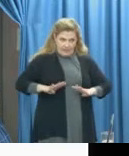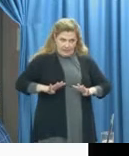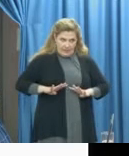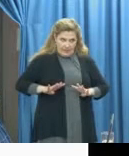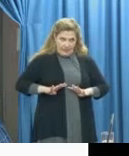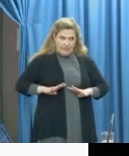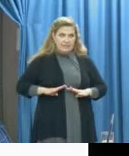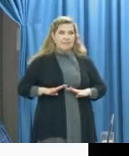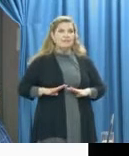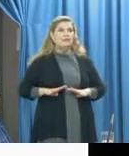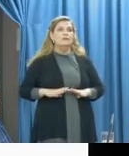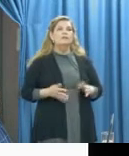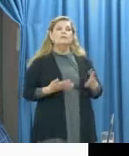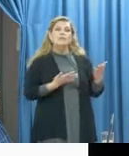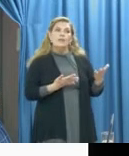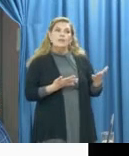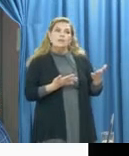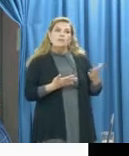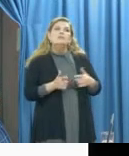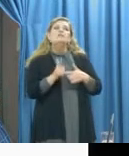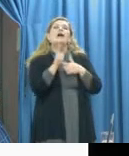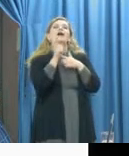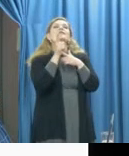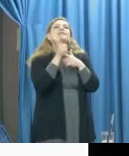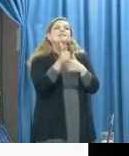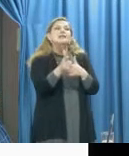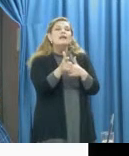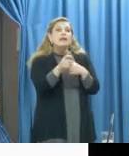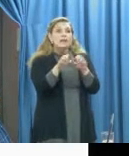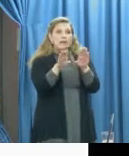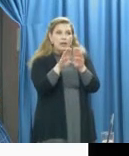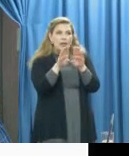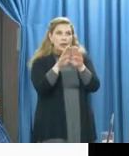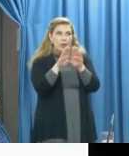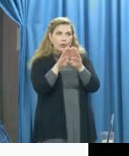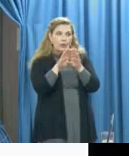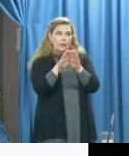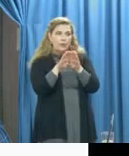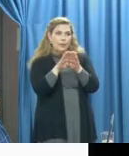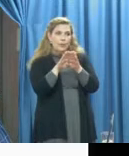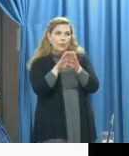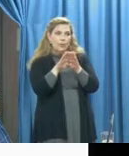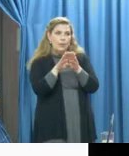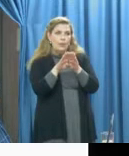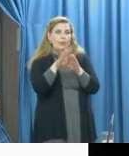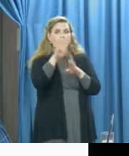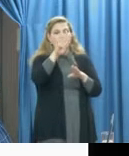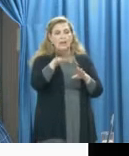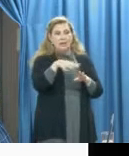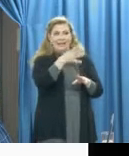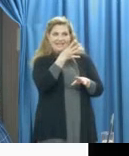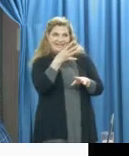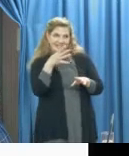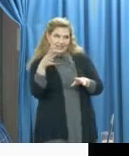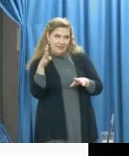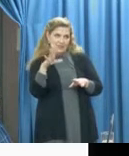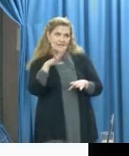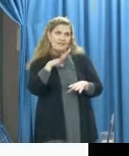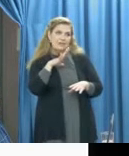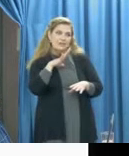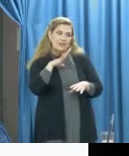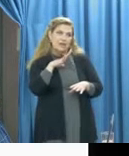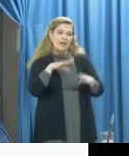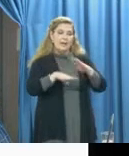En estas diapositivas que siguen vamos a seguir ahondando un poquito en esta clasificación porque es en la que